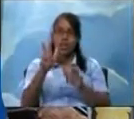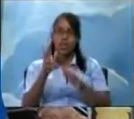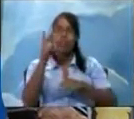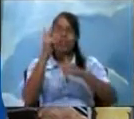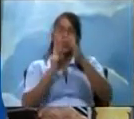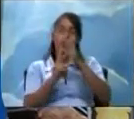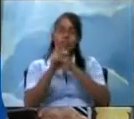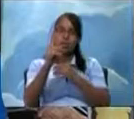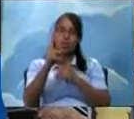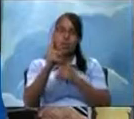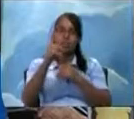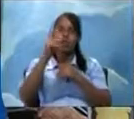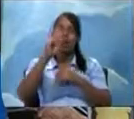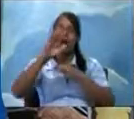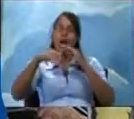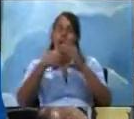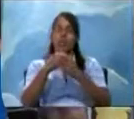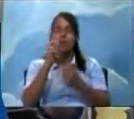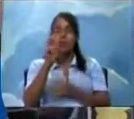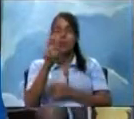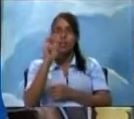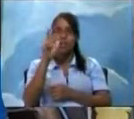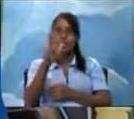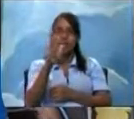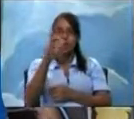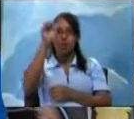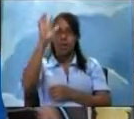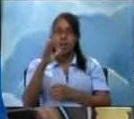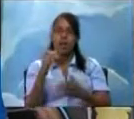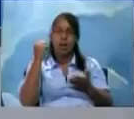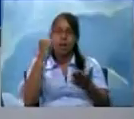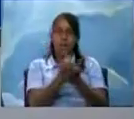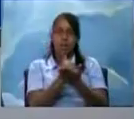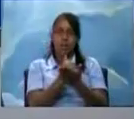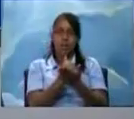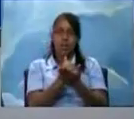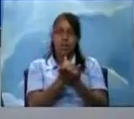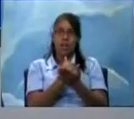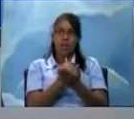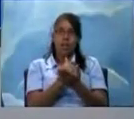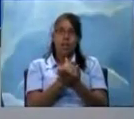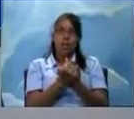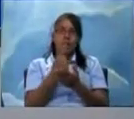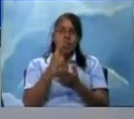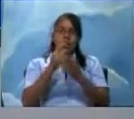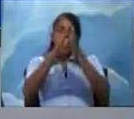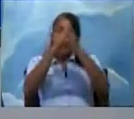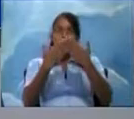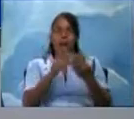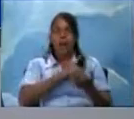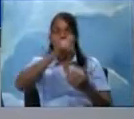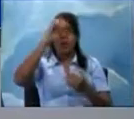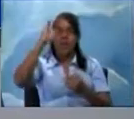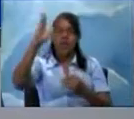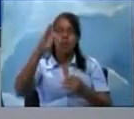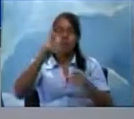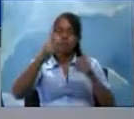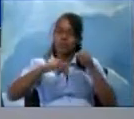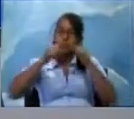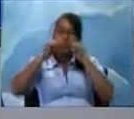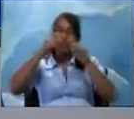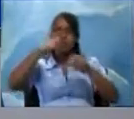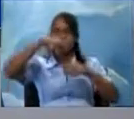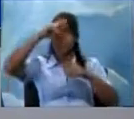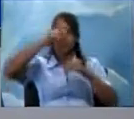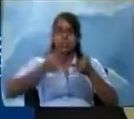capítulo 13, desde el versículo 1 al 23. Pastor Cáceres, con la lectura de la palabra. Dice la palabra de Dios bajo la bendición del